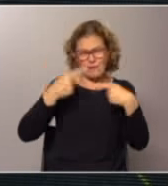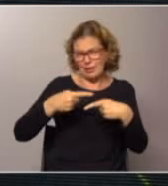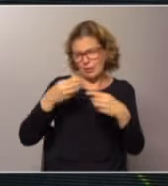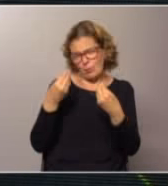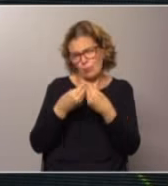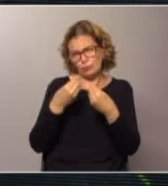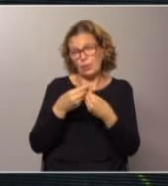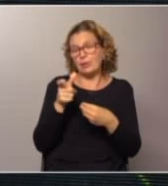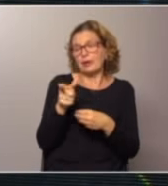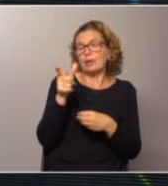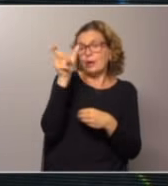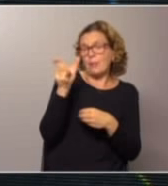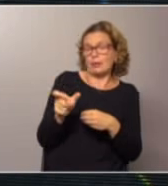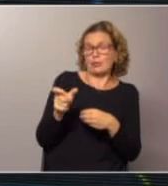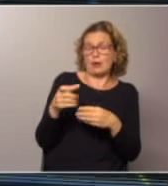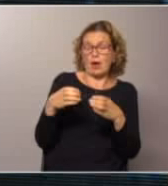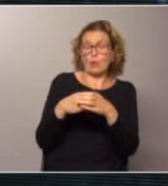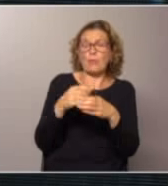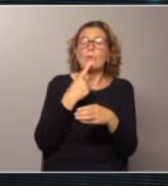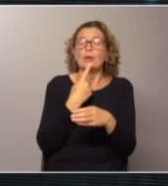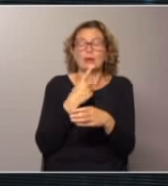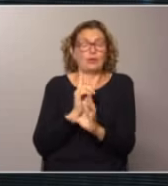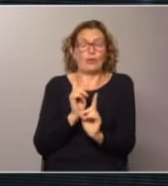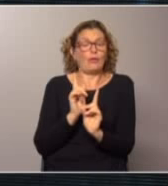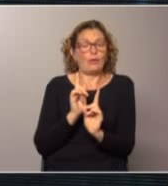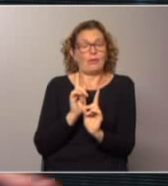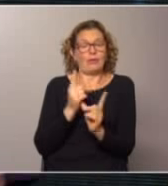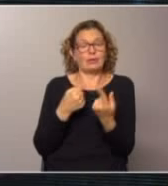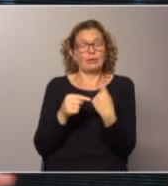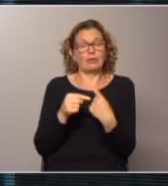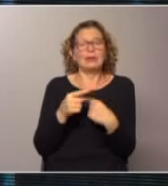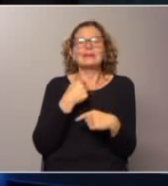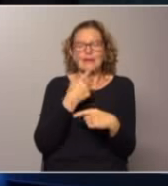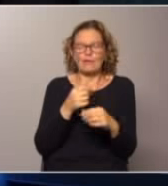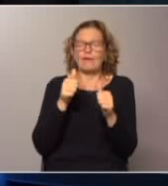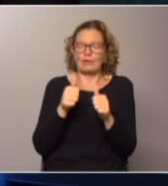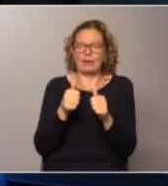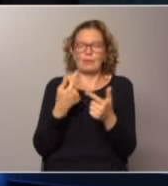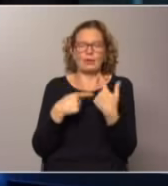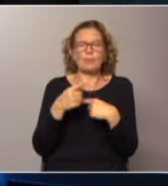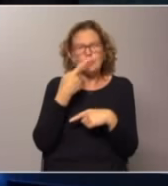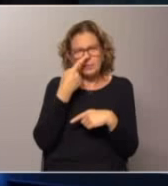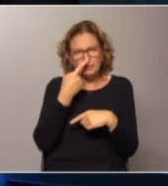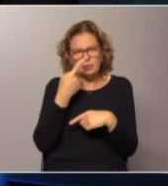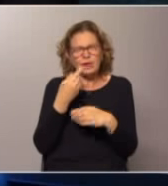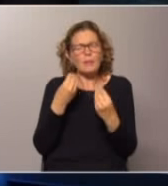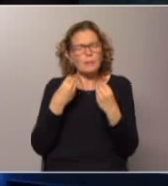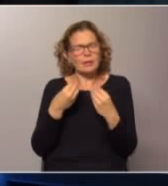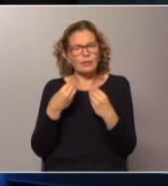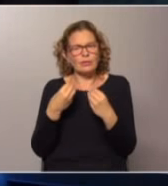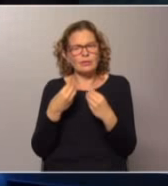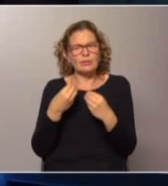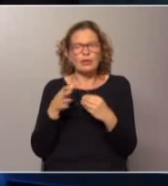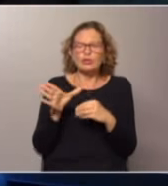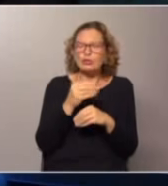no era un hombre de partido pero eso le sirvió muy bien y a mí en términos de comunicación me parece muy interesante lo que pasó que